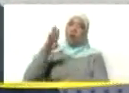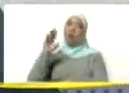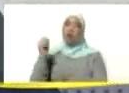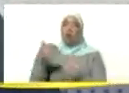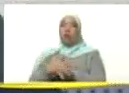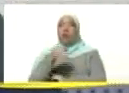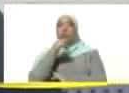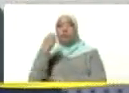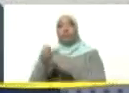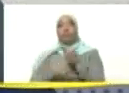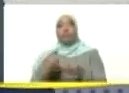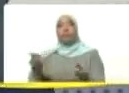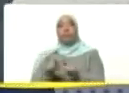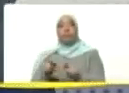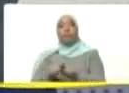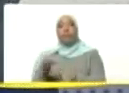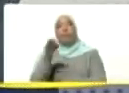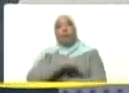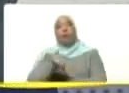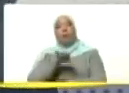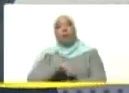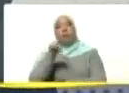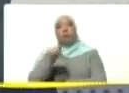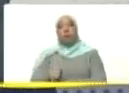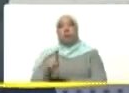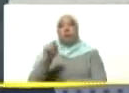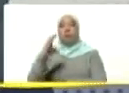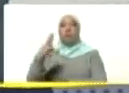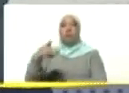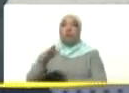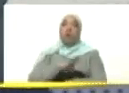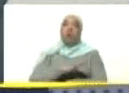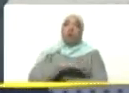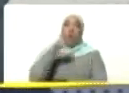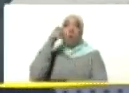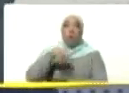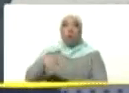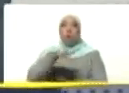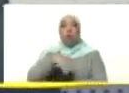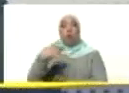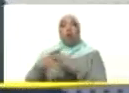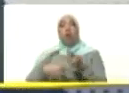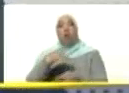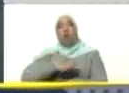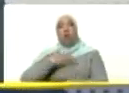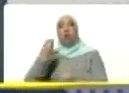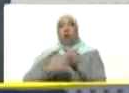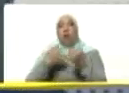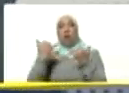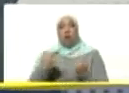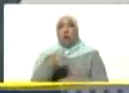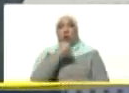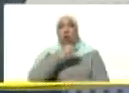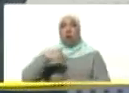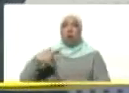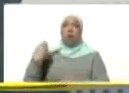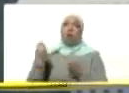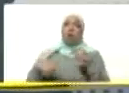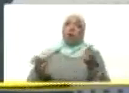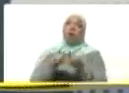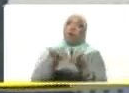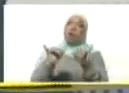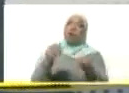from their own dissatisfied people, sino por parte de sus propios pueblos insatisfechos, who are fed up with